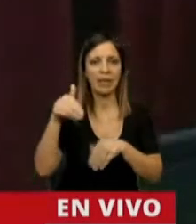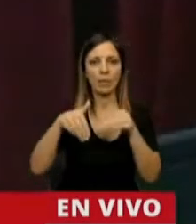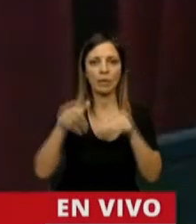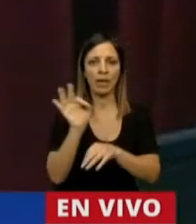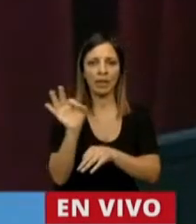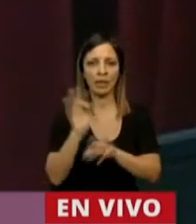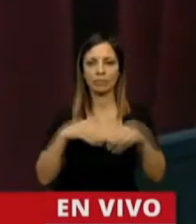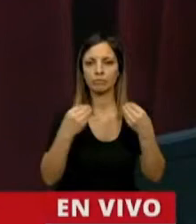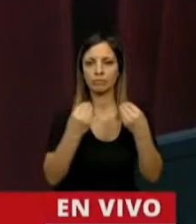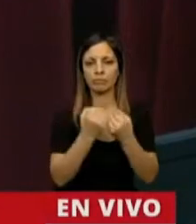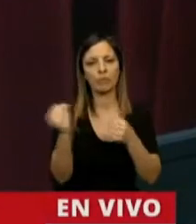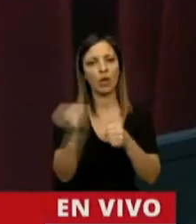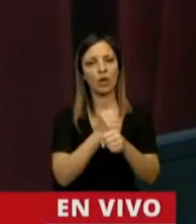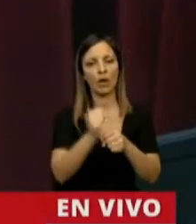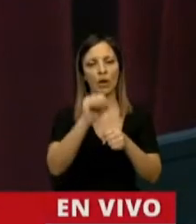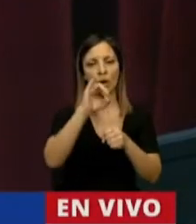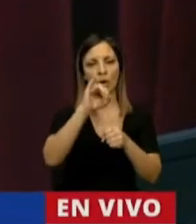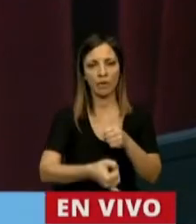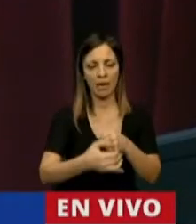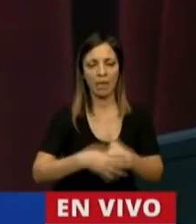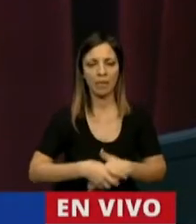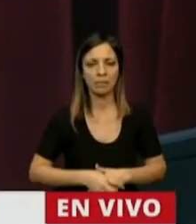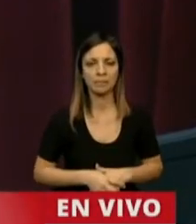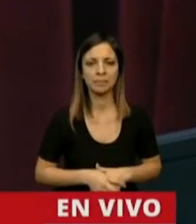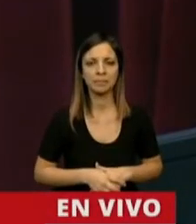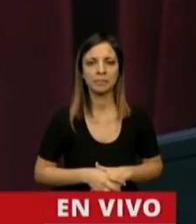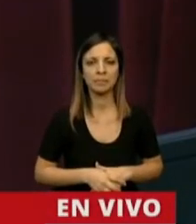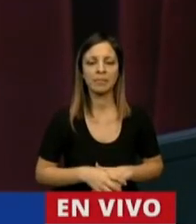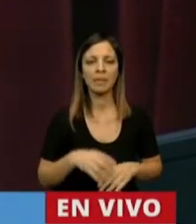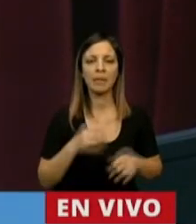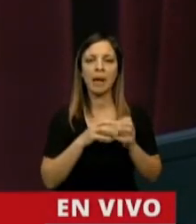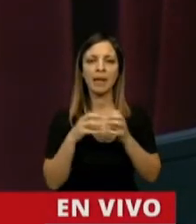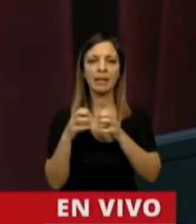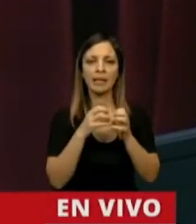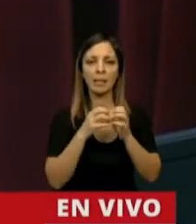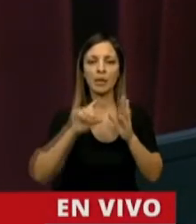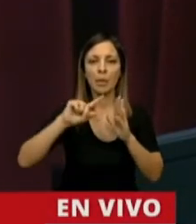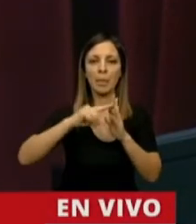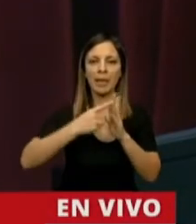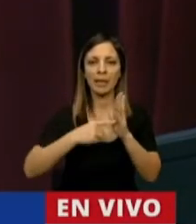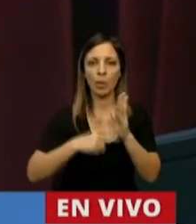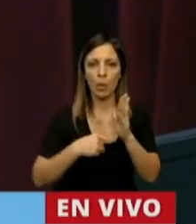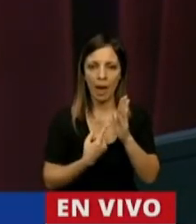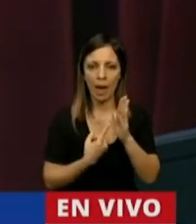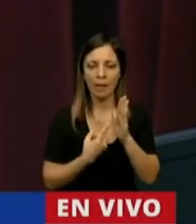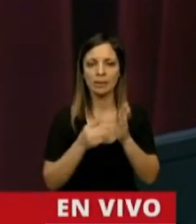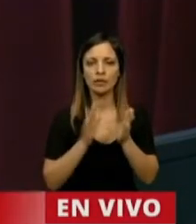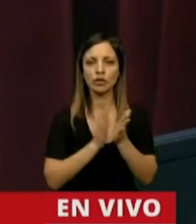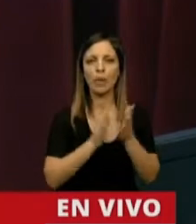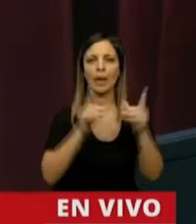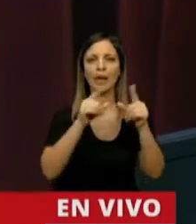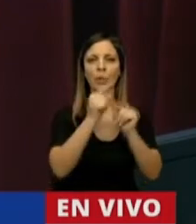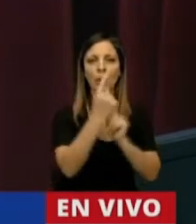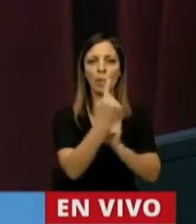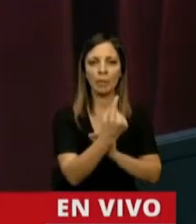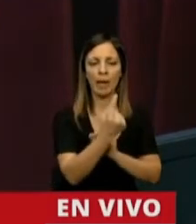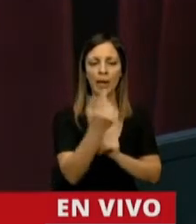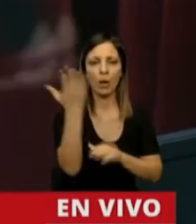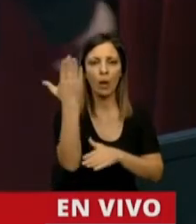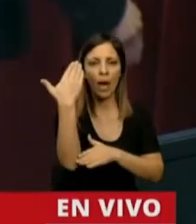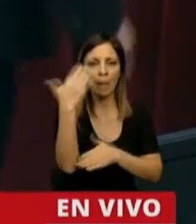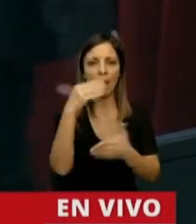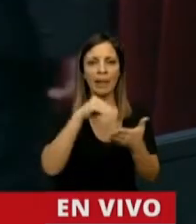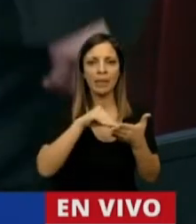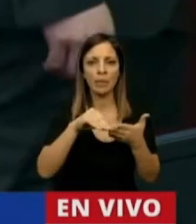en contra y 16 abstenciones. El proyecto de ampliación del presupuesto autoriza al gobierno